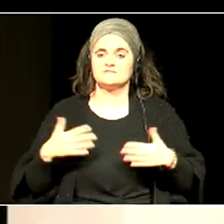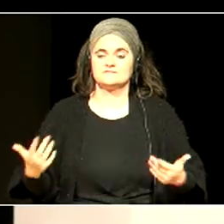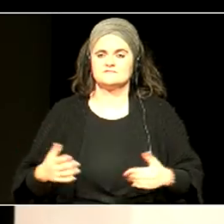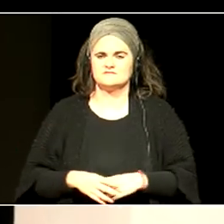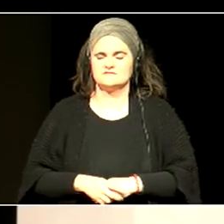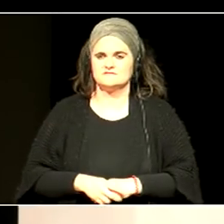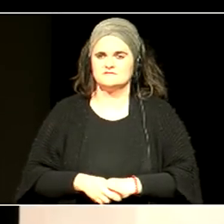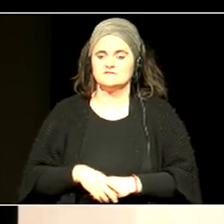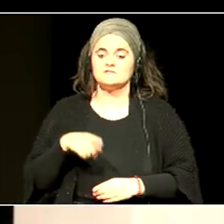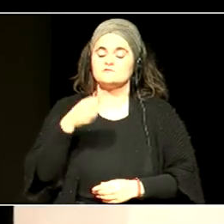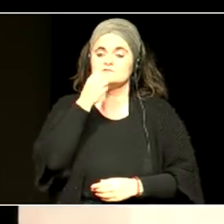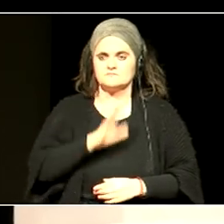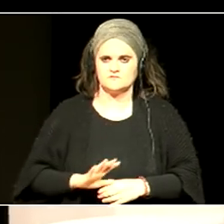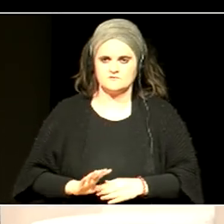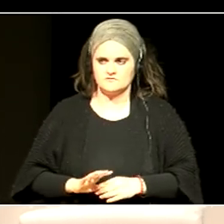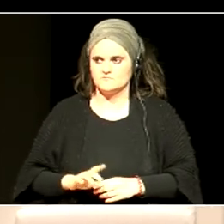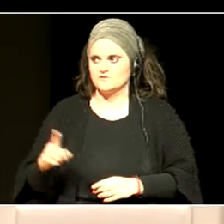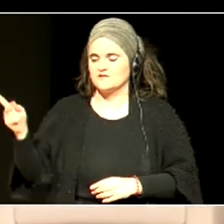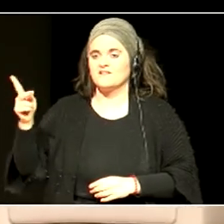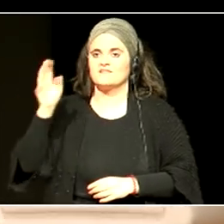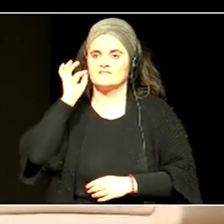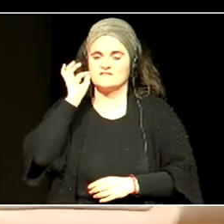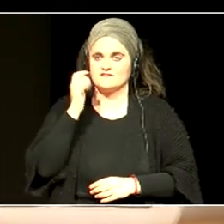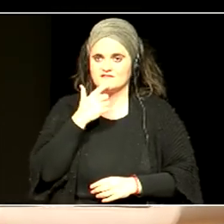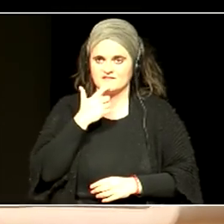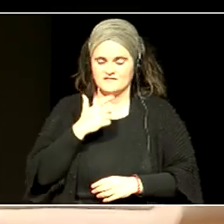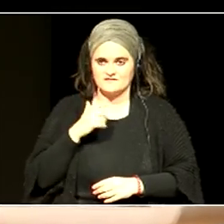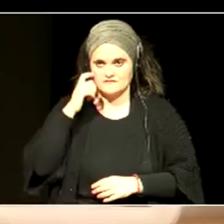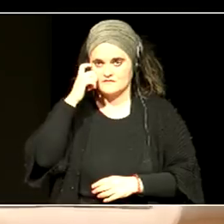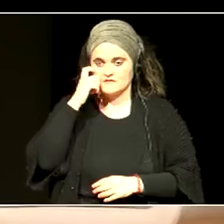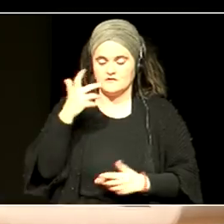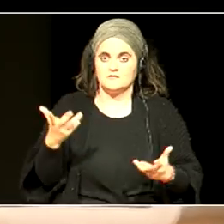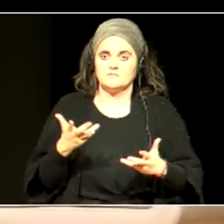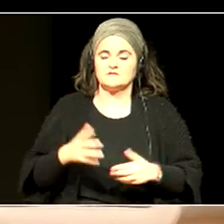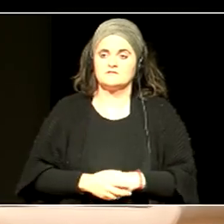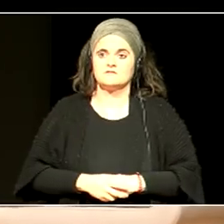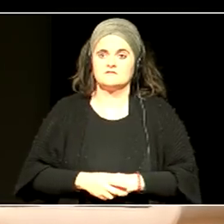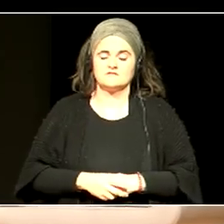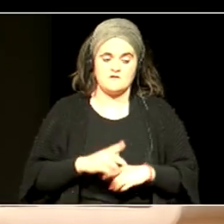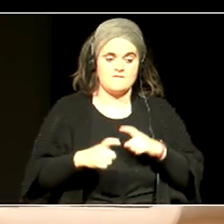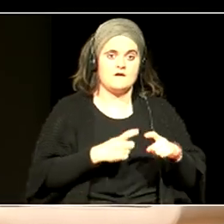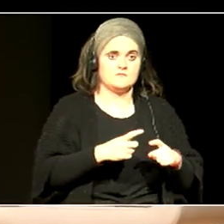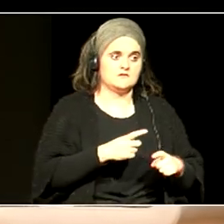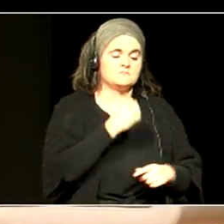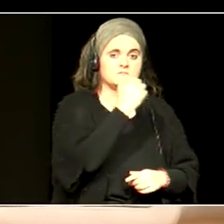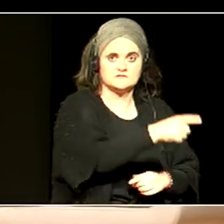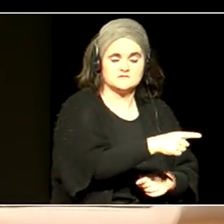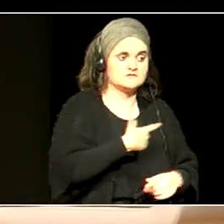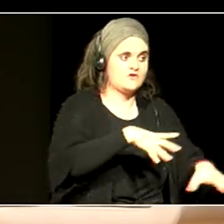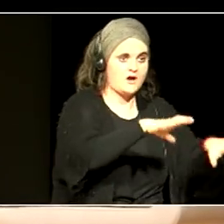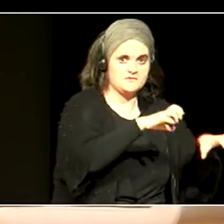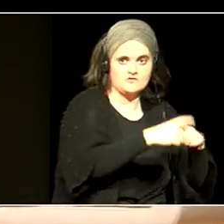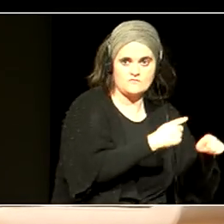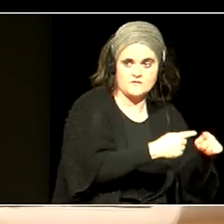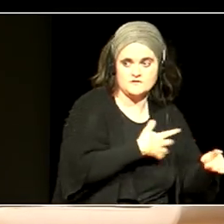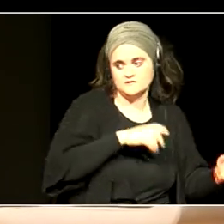esto está muy bien porque lo dicen ellas pero es que esto es lo que está pasando que decís luego las familias bastante tienen cas que todo lo que tenemos aprendido como familia